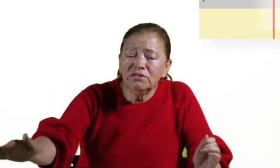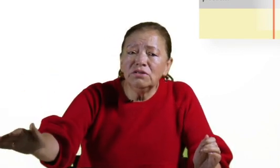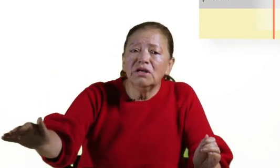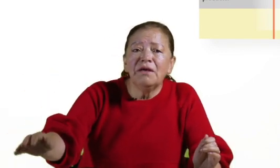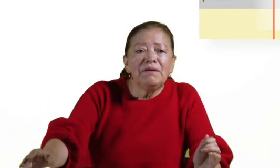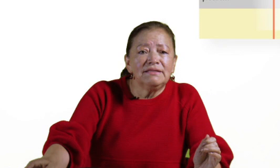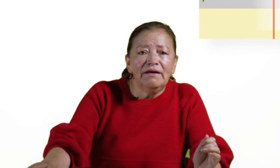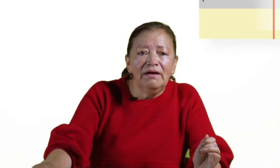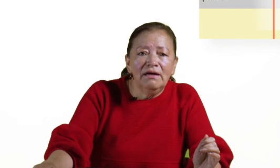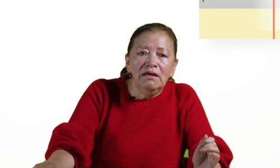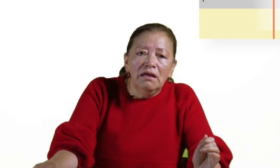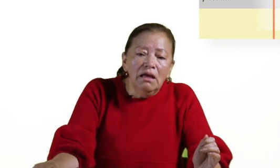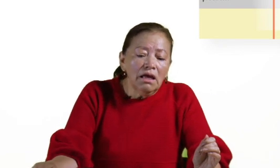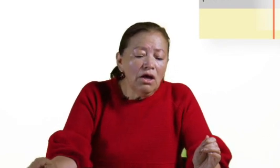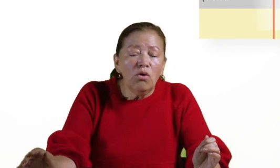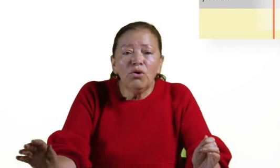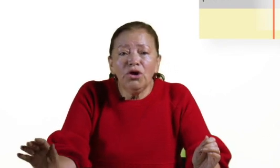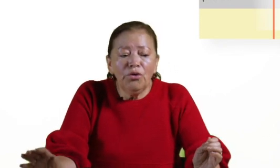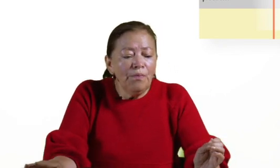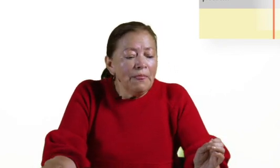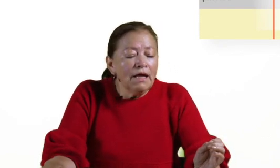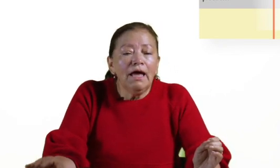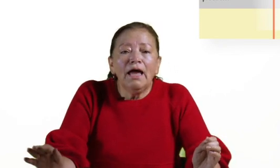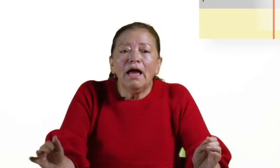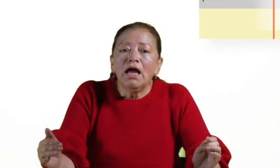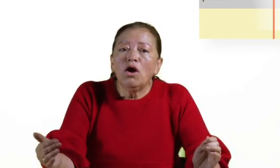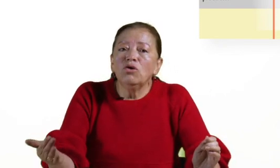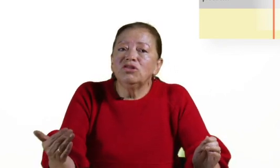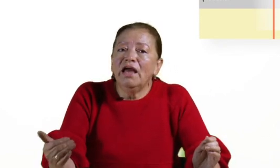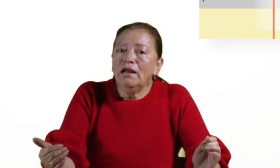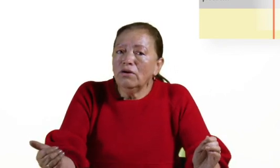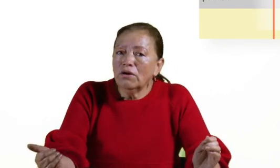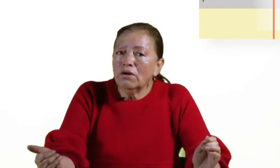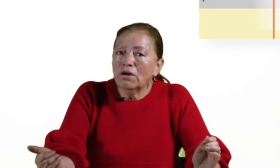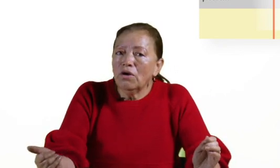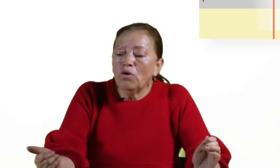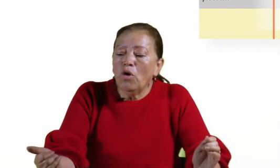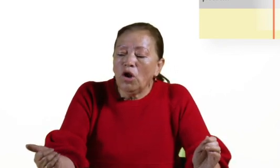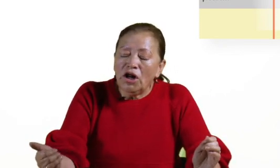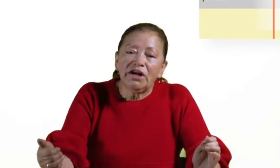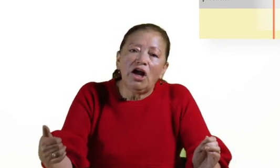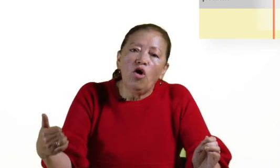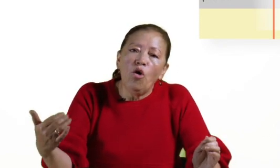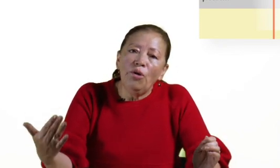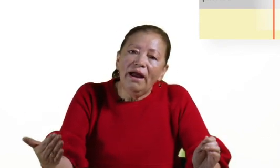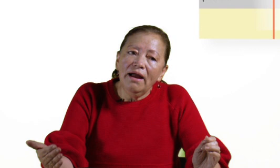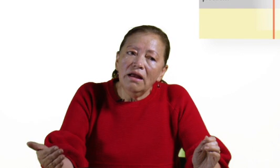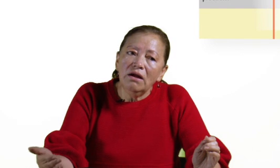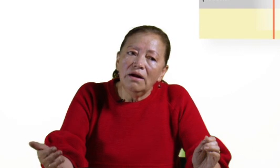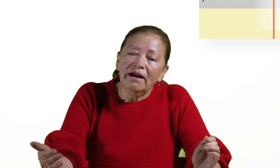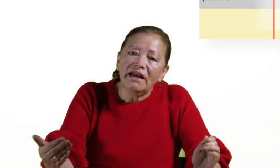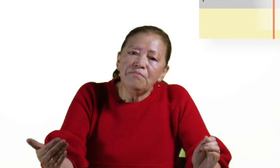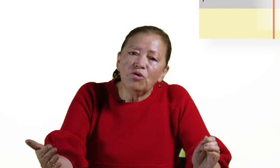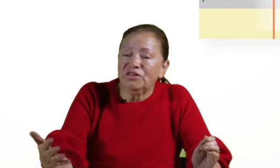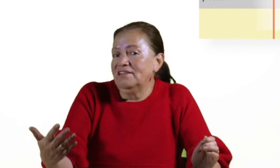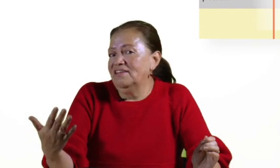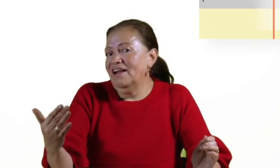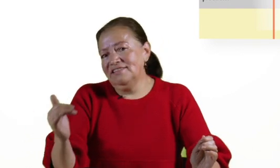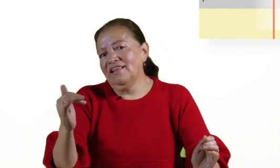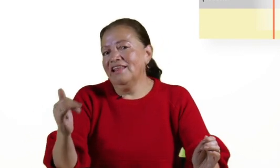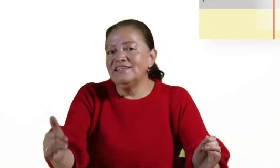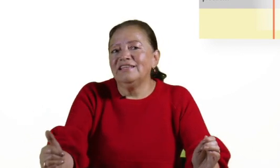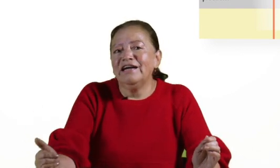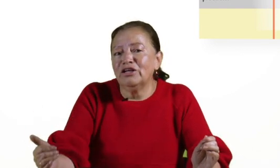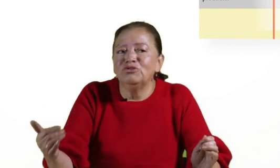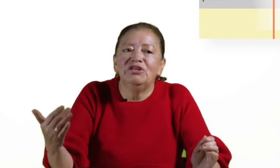del proceso qué pasaba. ¿Qué ocurrió? Que con Taylor recobra gran importancia